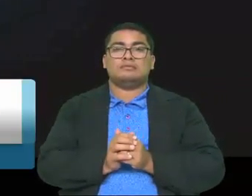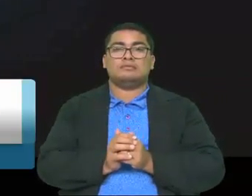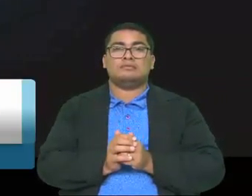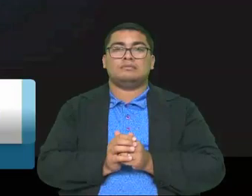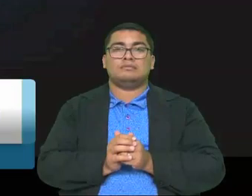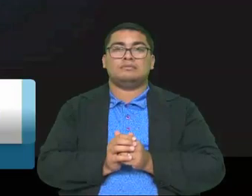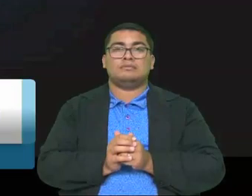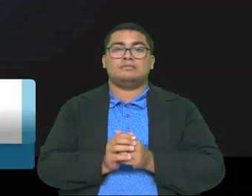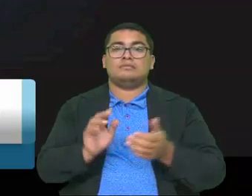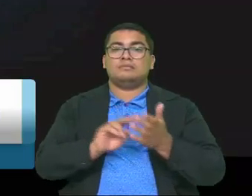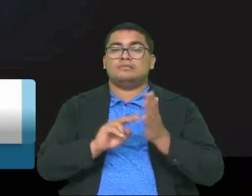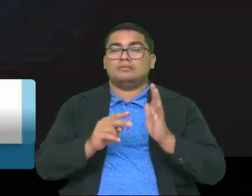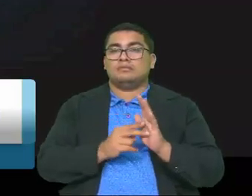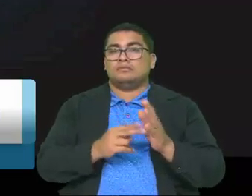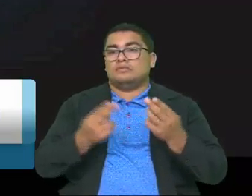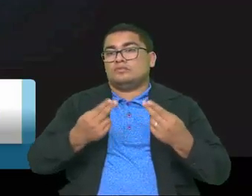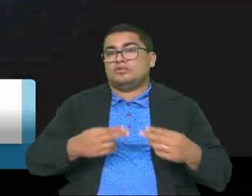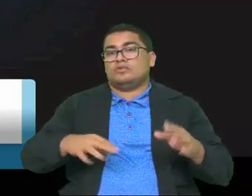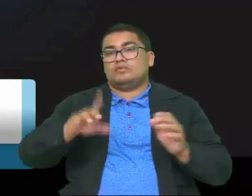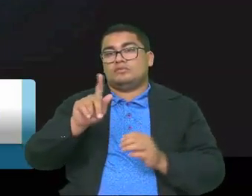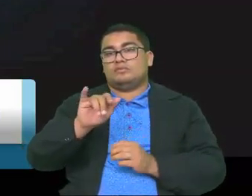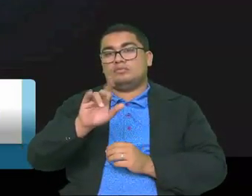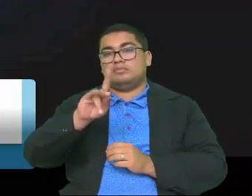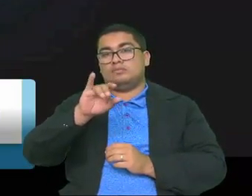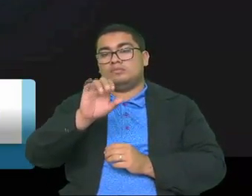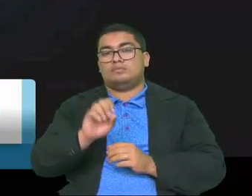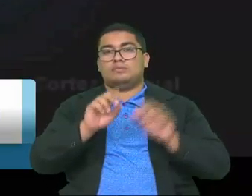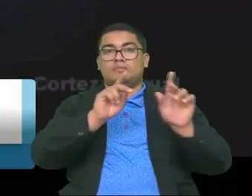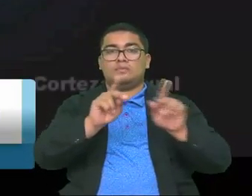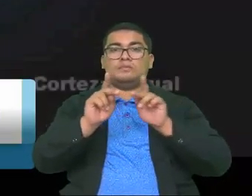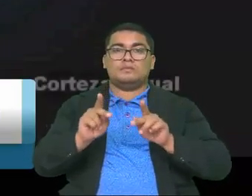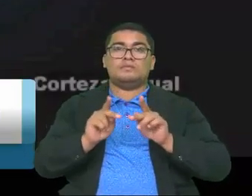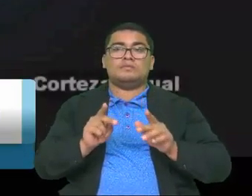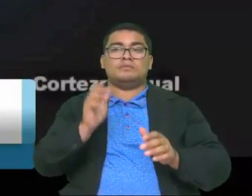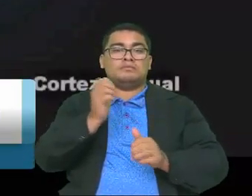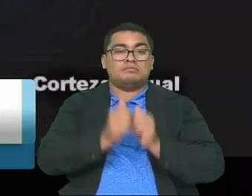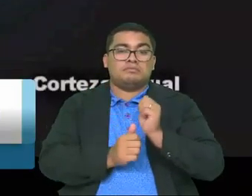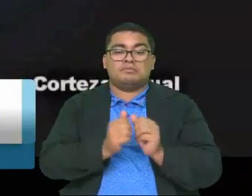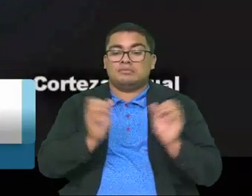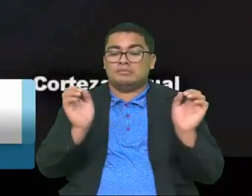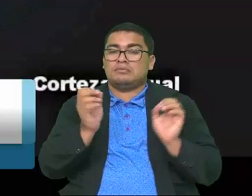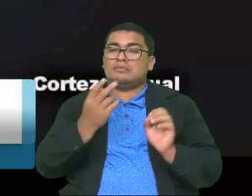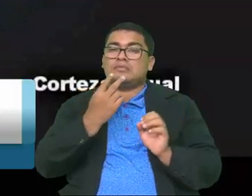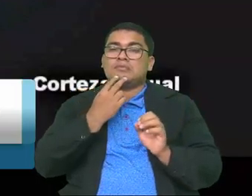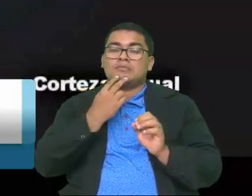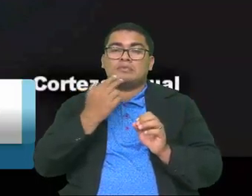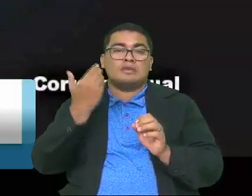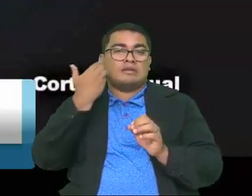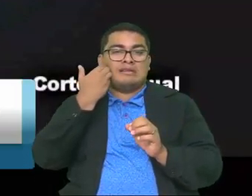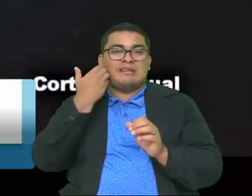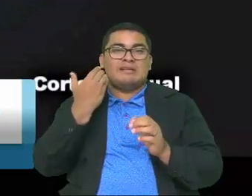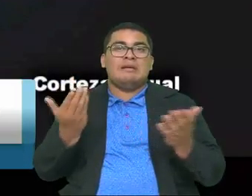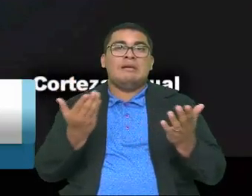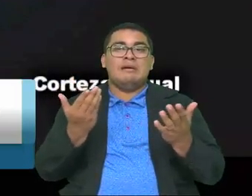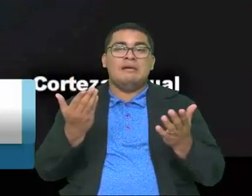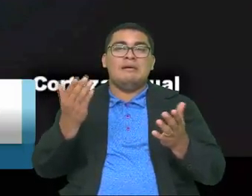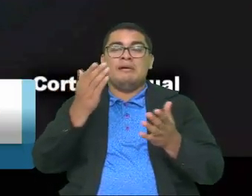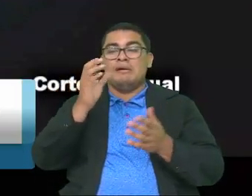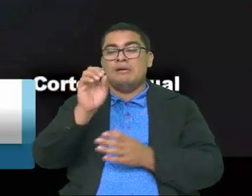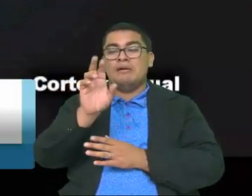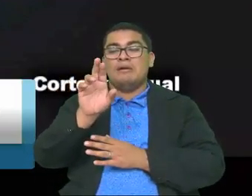caso, la terapia va a estar dada o relacionada con lo que le está provocando el proceso inflamatorio al